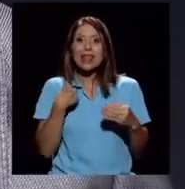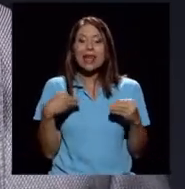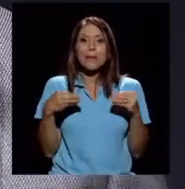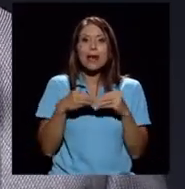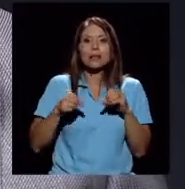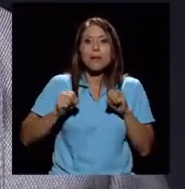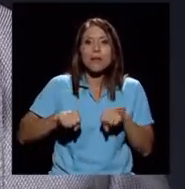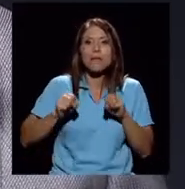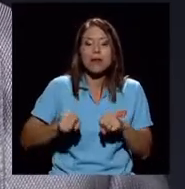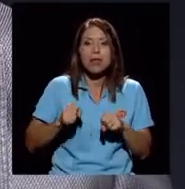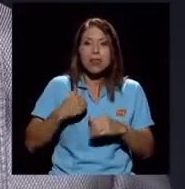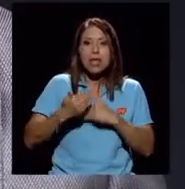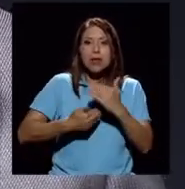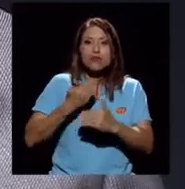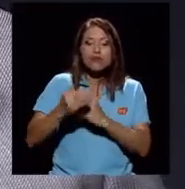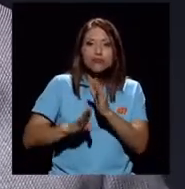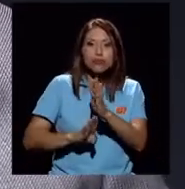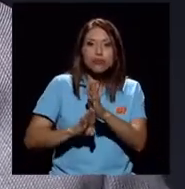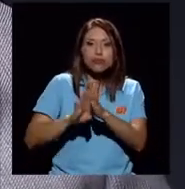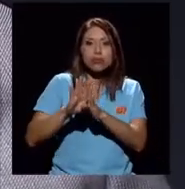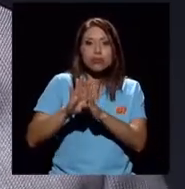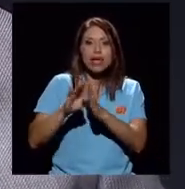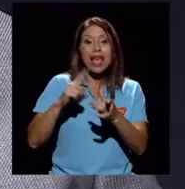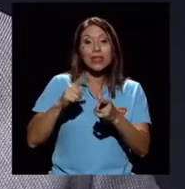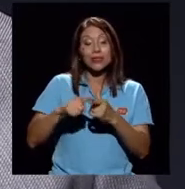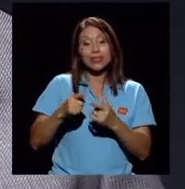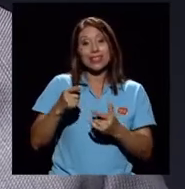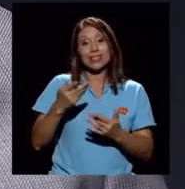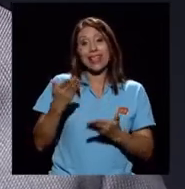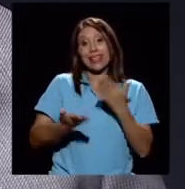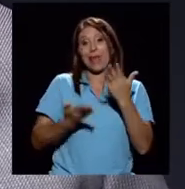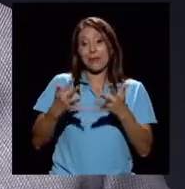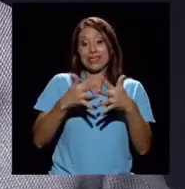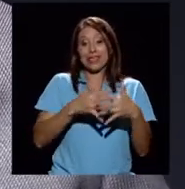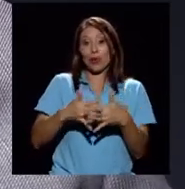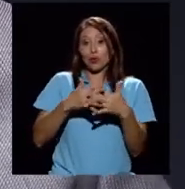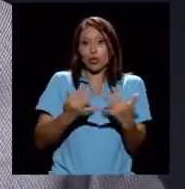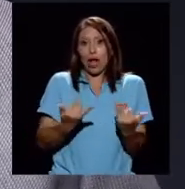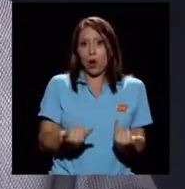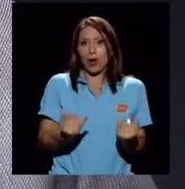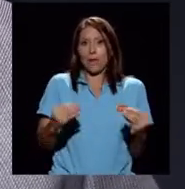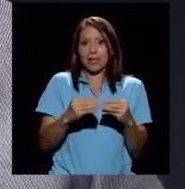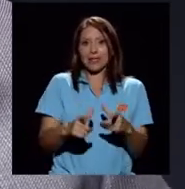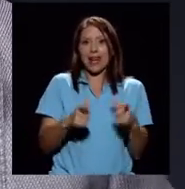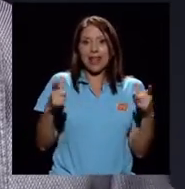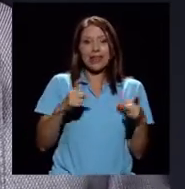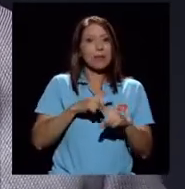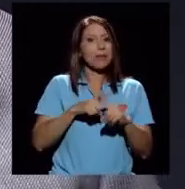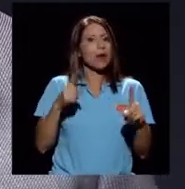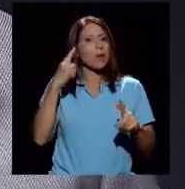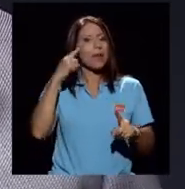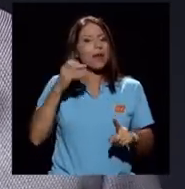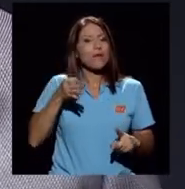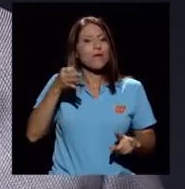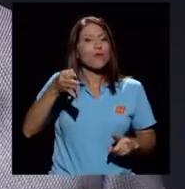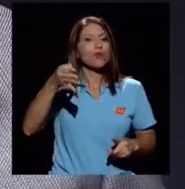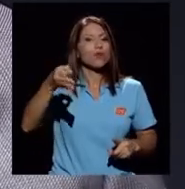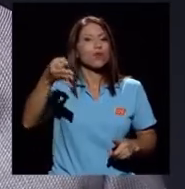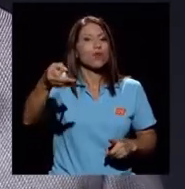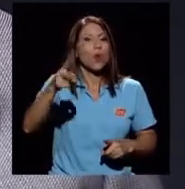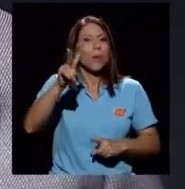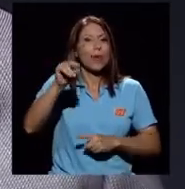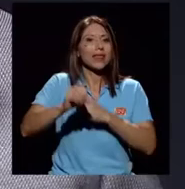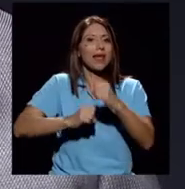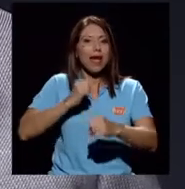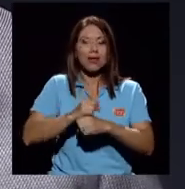entonces claro al futuro tal vez hoy eeuu sea la más grande pero dentro de dentro de más dentro de 20 años no va a